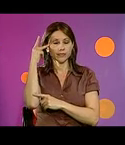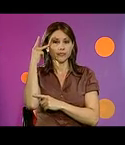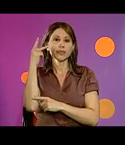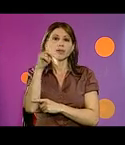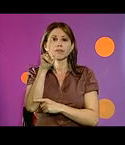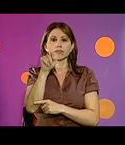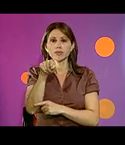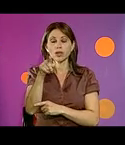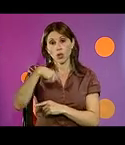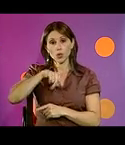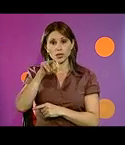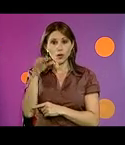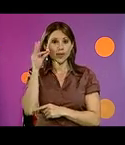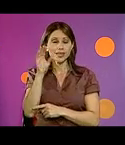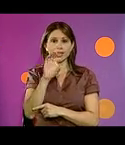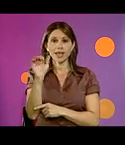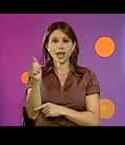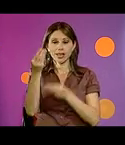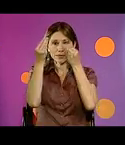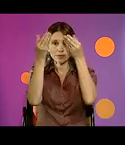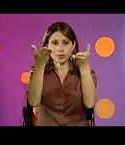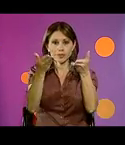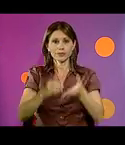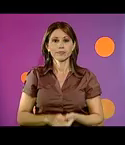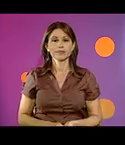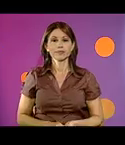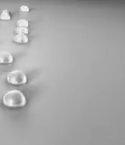Cintia Arias nos lo cuenta en la sección de entrevista.